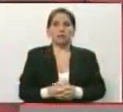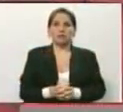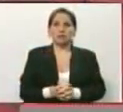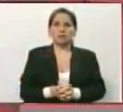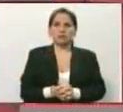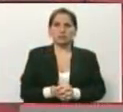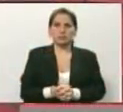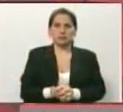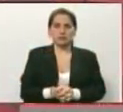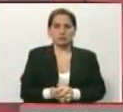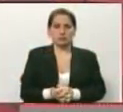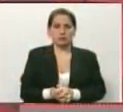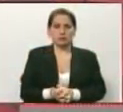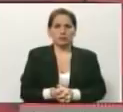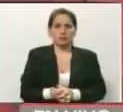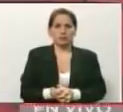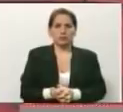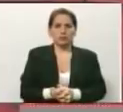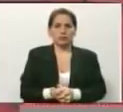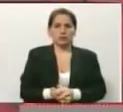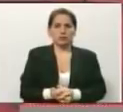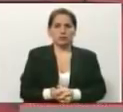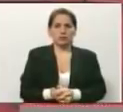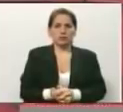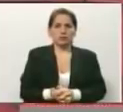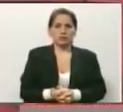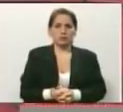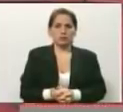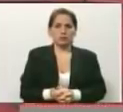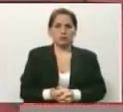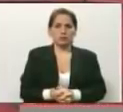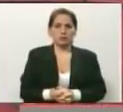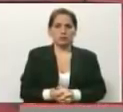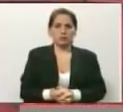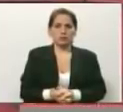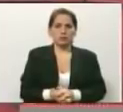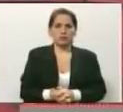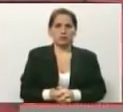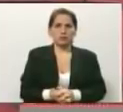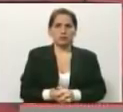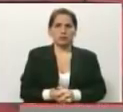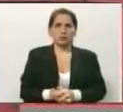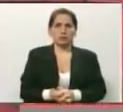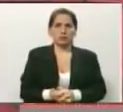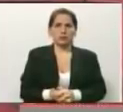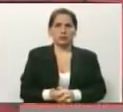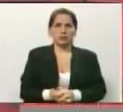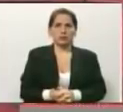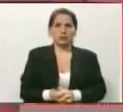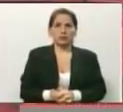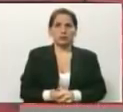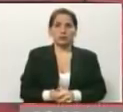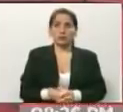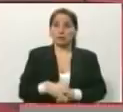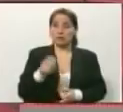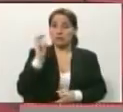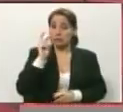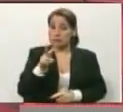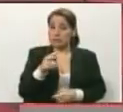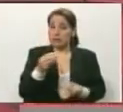a los comandos que me mandaron para allá, al jefe de los comandos. Llevamos para Miraflores. Le dije, pero quiero verle la